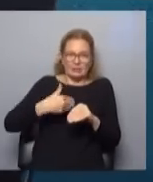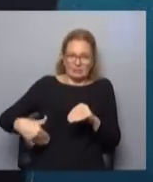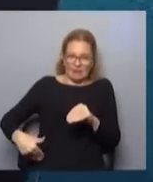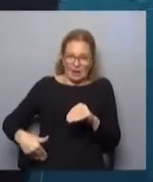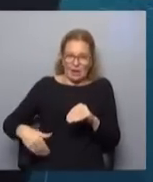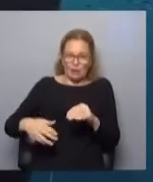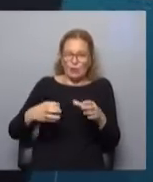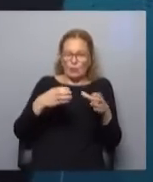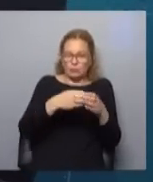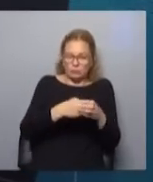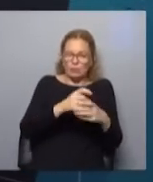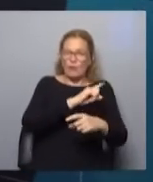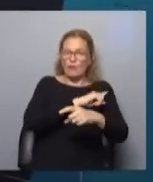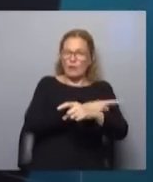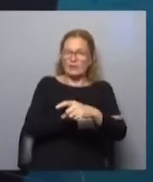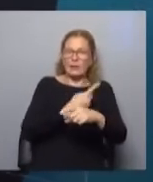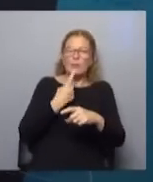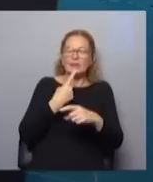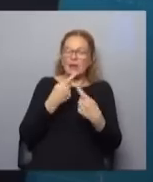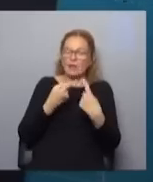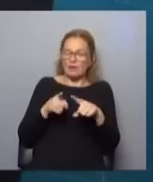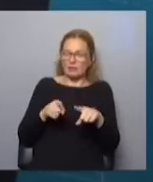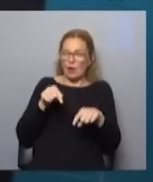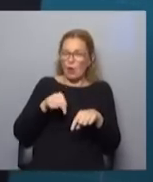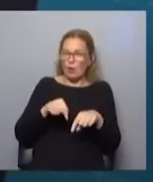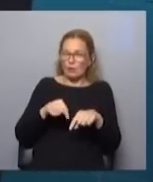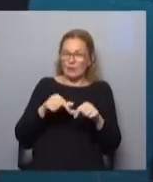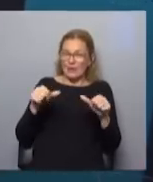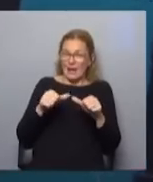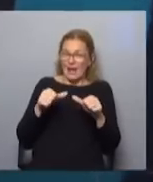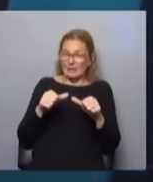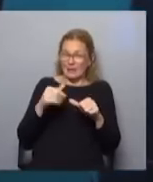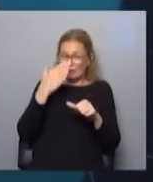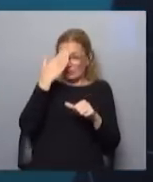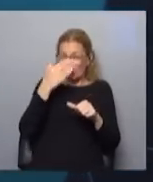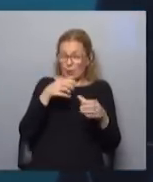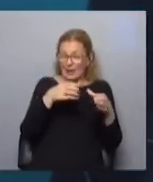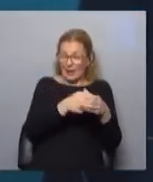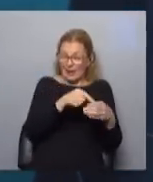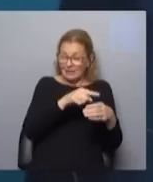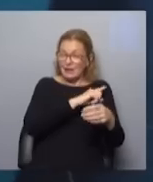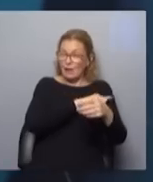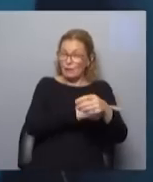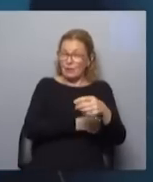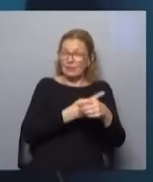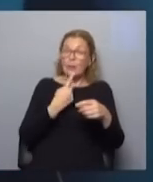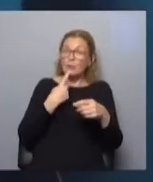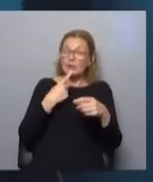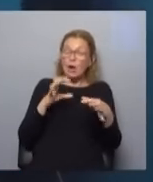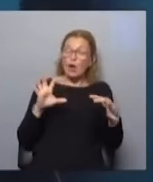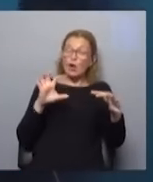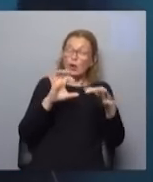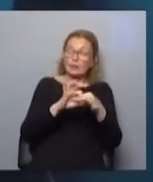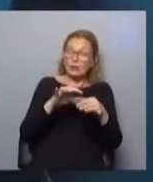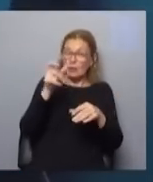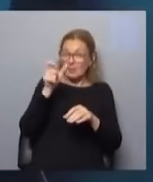cosa fuerzas políticas otras hoy lo que hace el frente amplio desde la fuerza política es reconectar con la gente